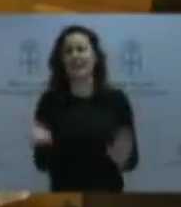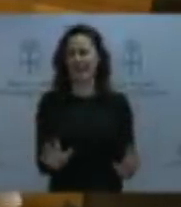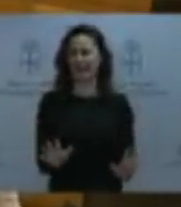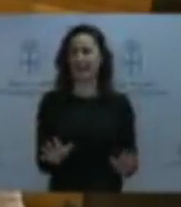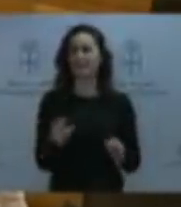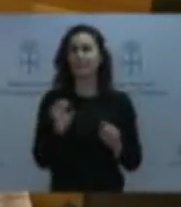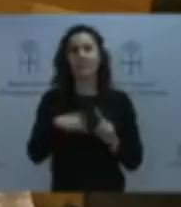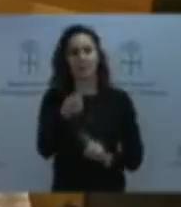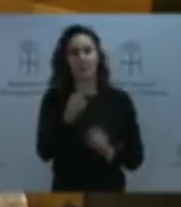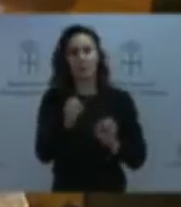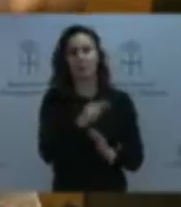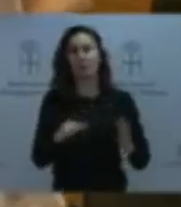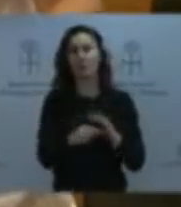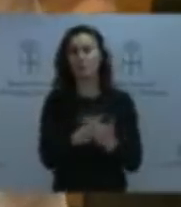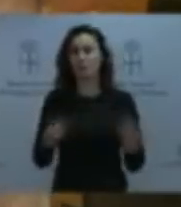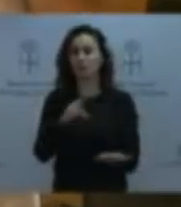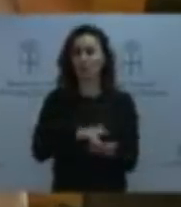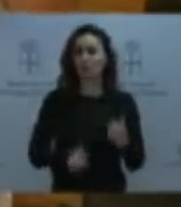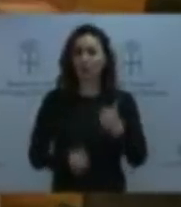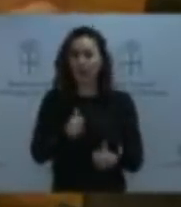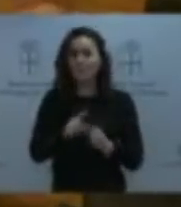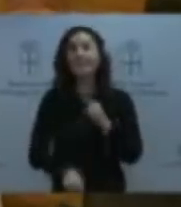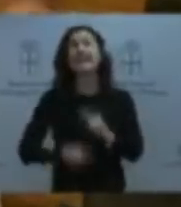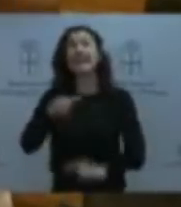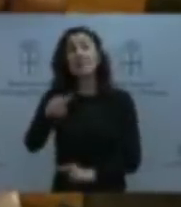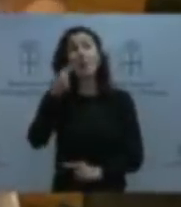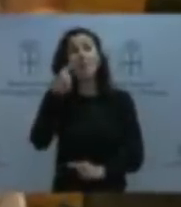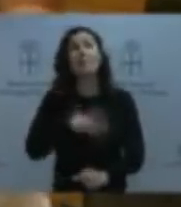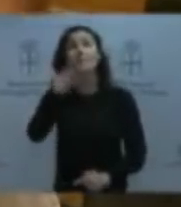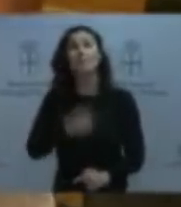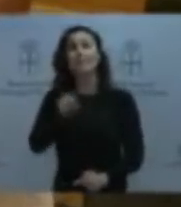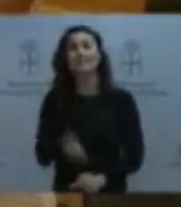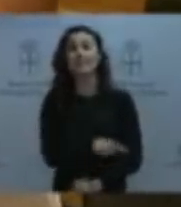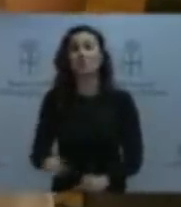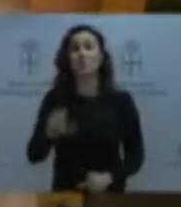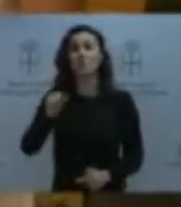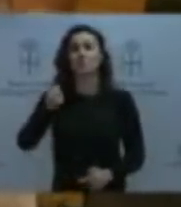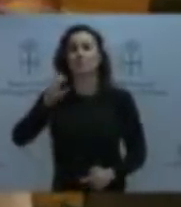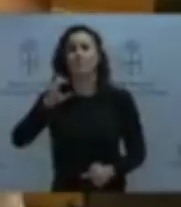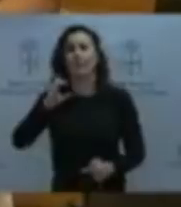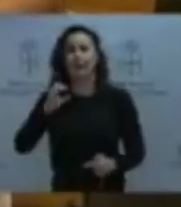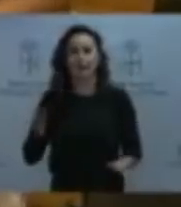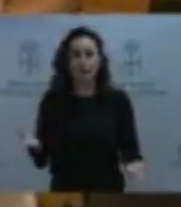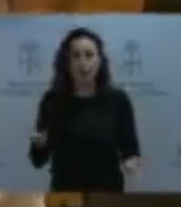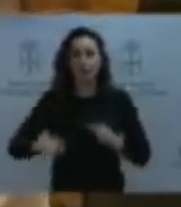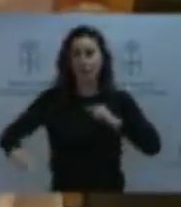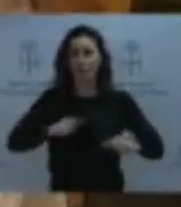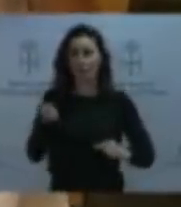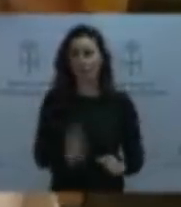ahí se va a ver la posibilidad de incluir el tema del SAC. Con lo cual, el director de profesionales del SESPA, el